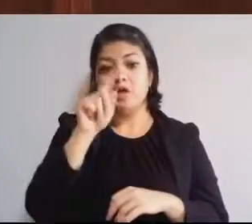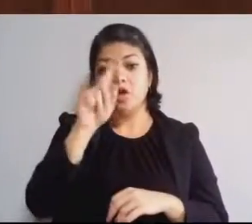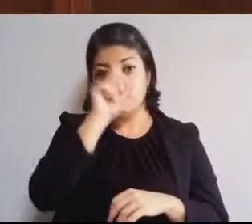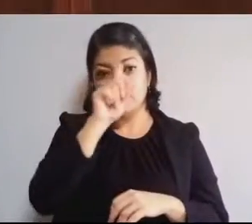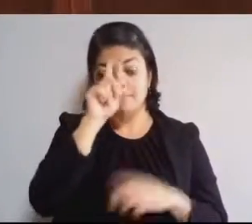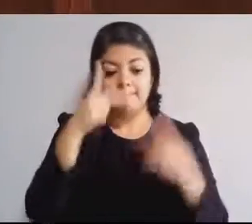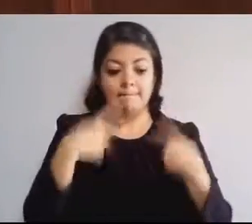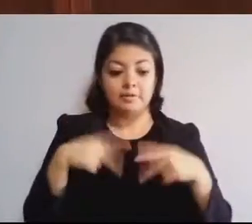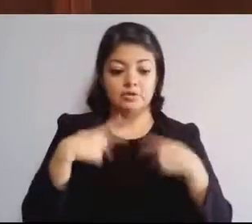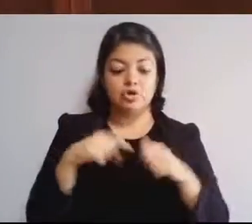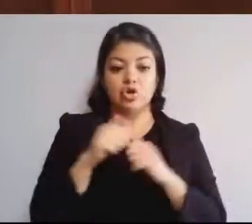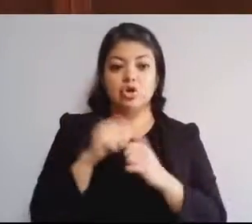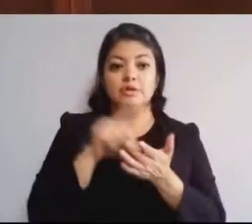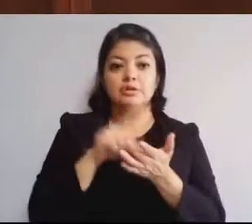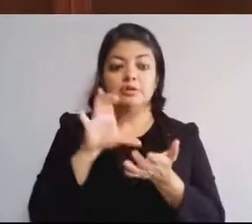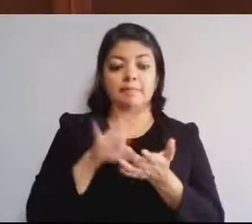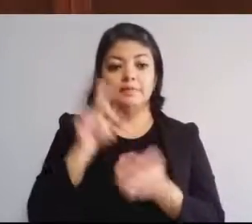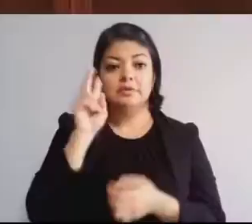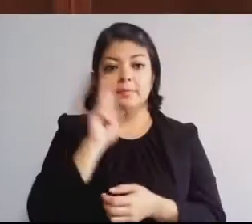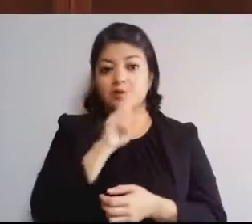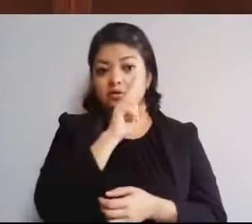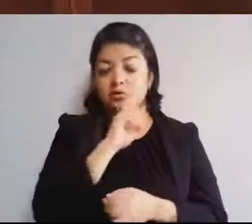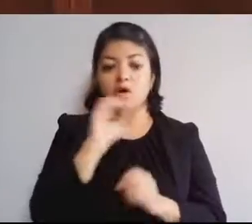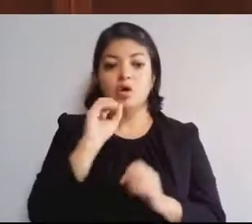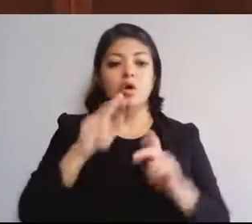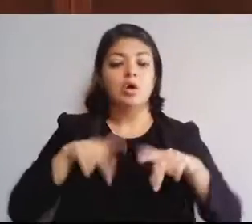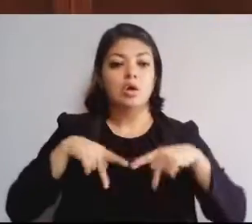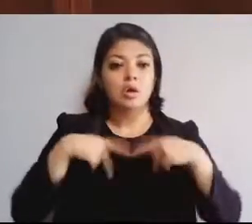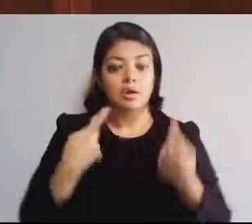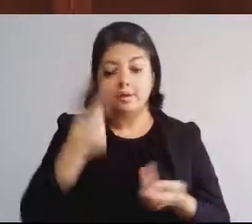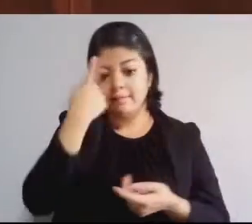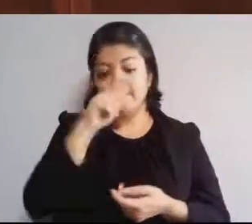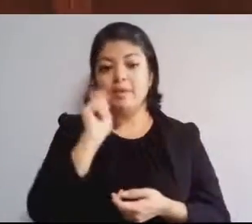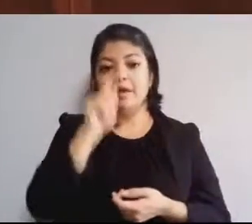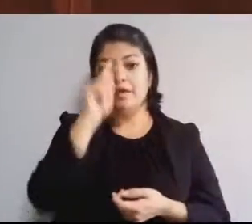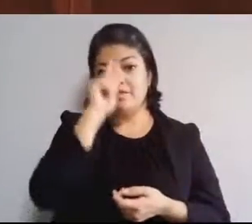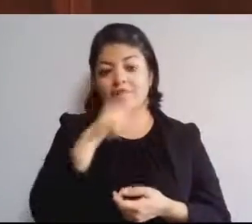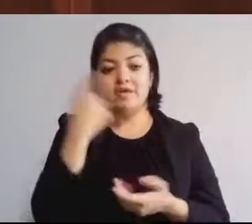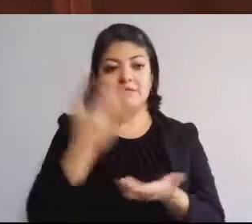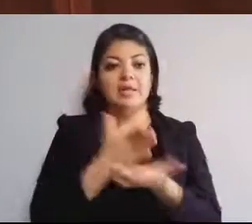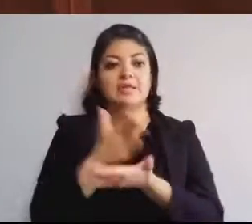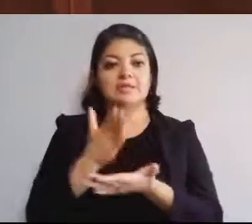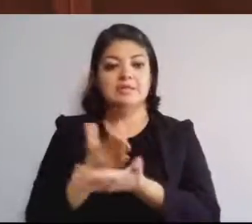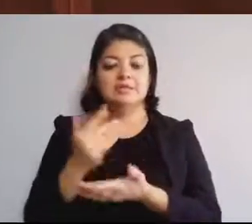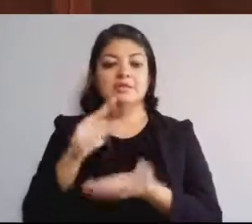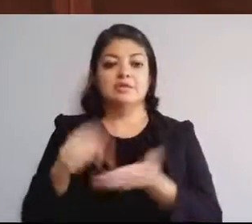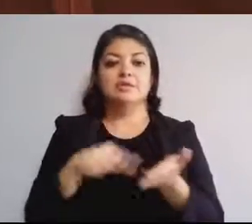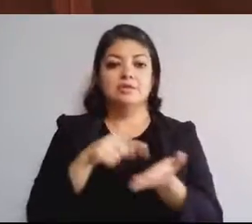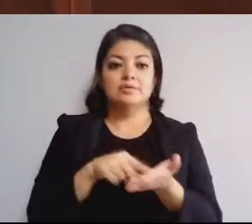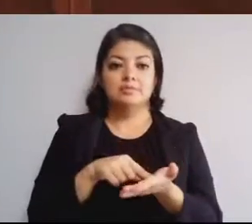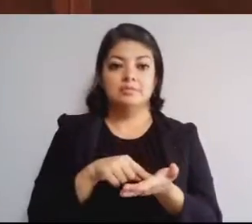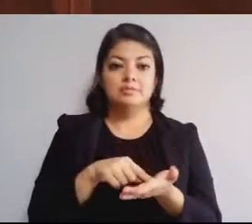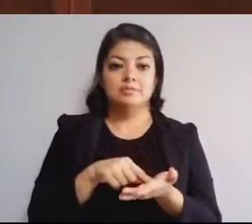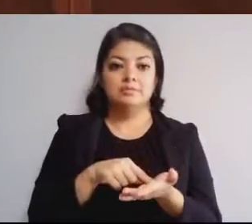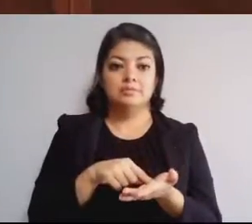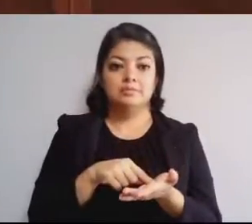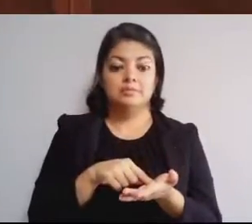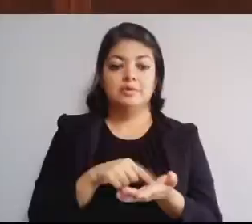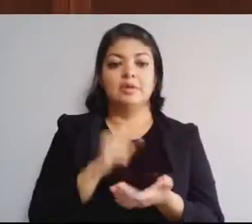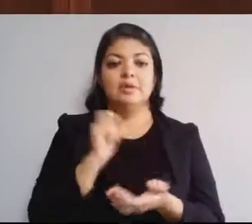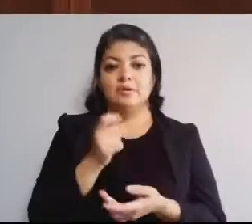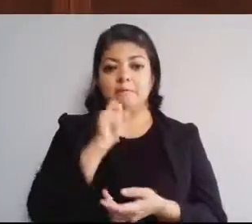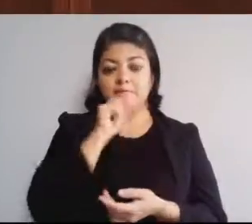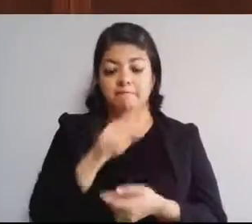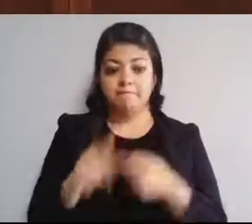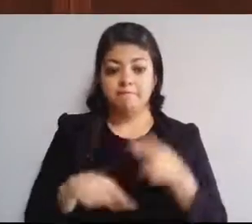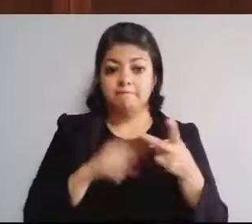con discapacidad visual o baja visión para facilitar su acceso y ubicación dentro del mismo. Segundo,